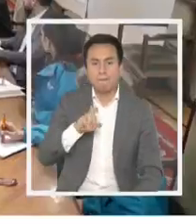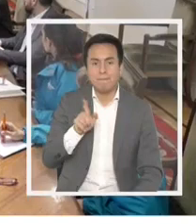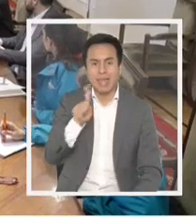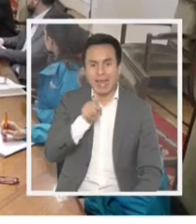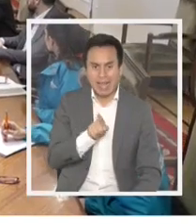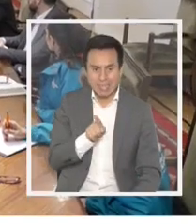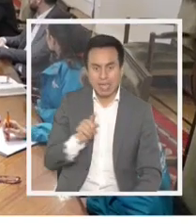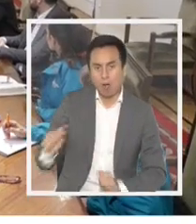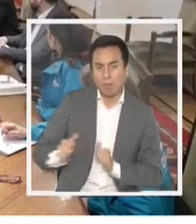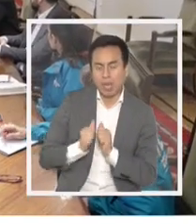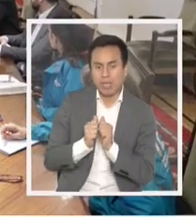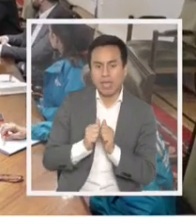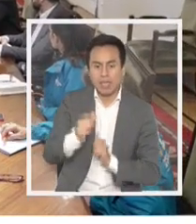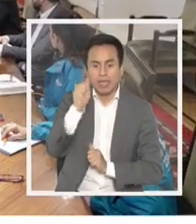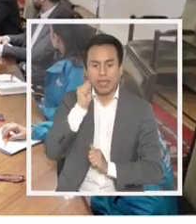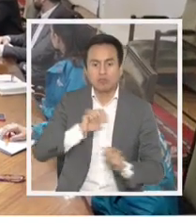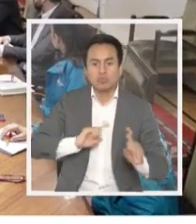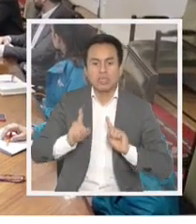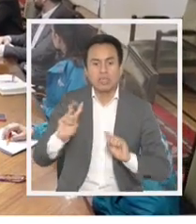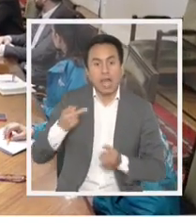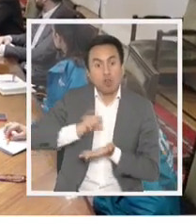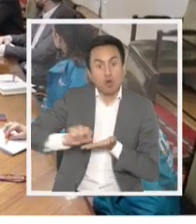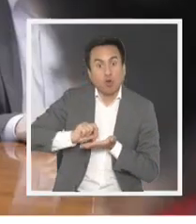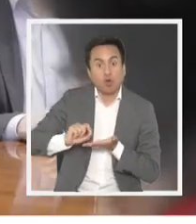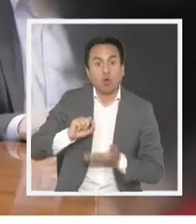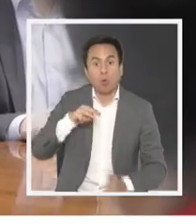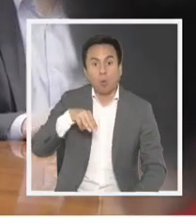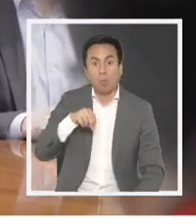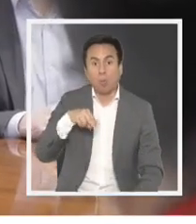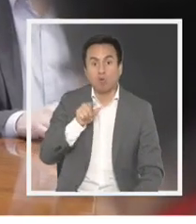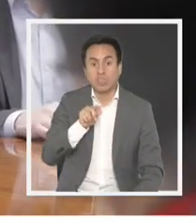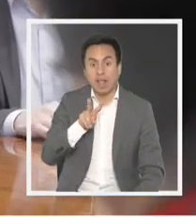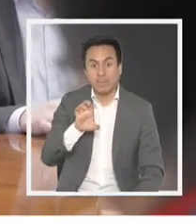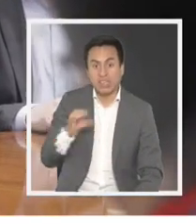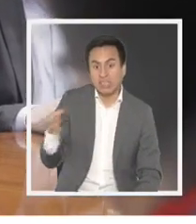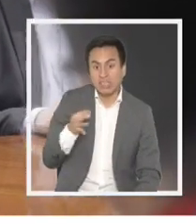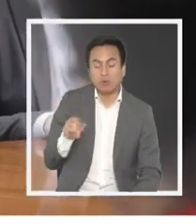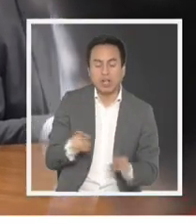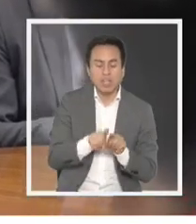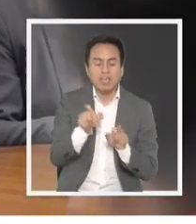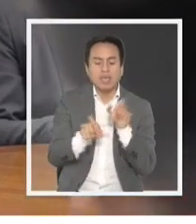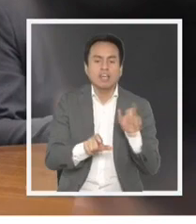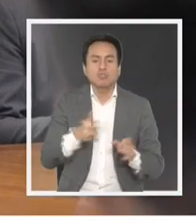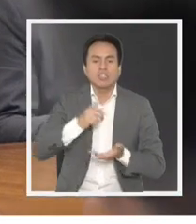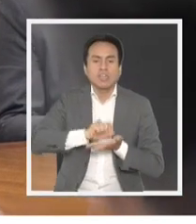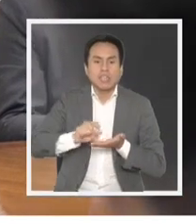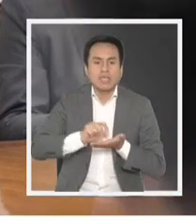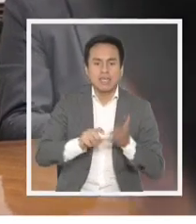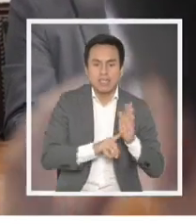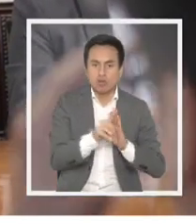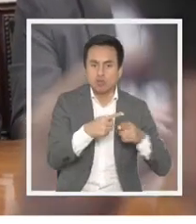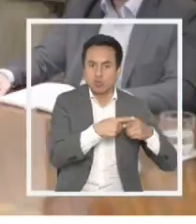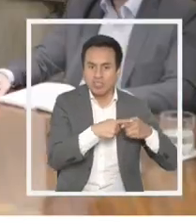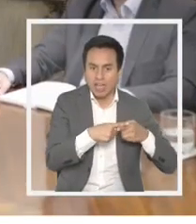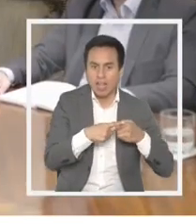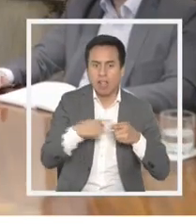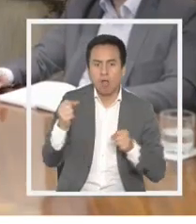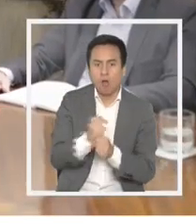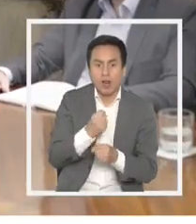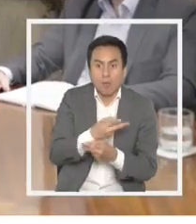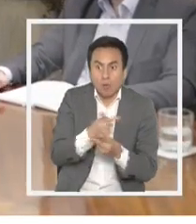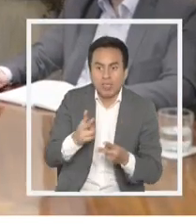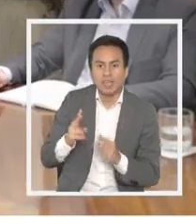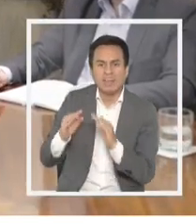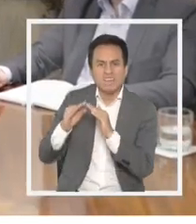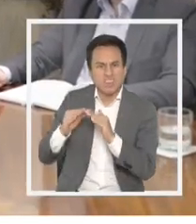acompaña en un equipo que ayer el subsecretario del interior monsalve daba cuenta cierto que está integrado por subsecretaría de desarrollo social de Obras